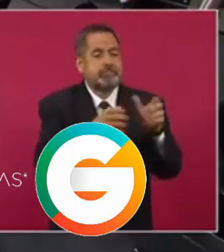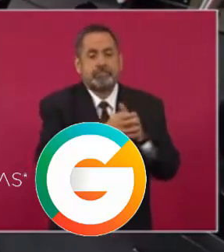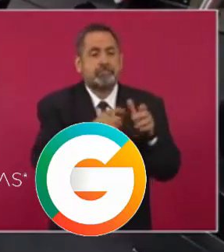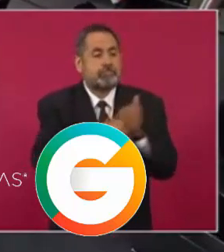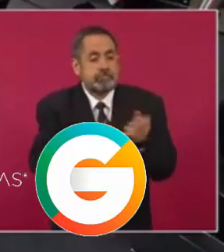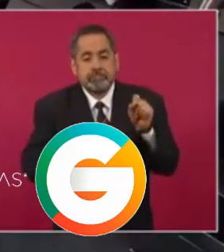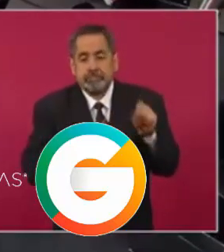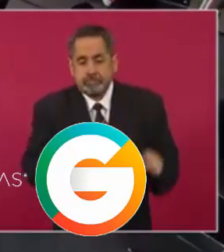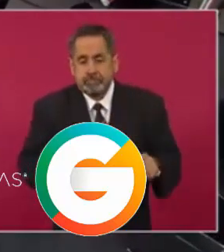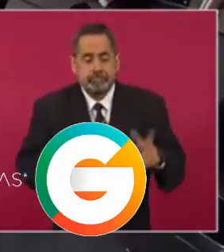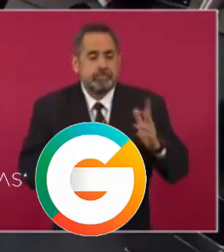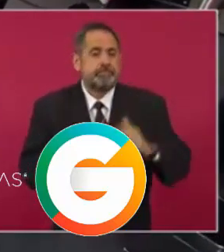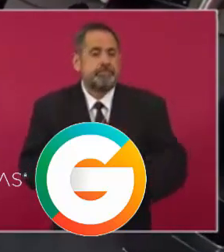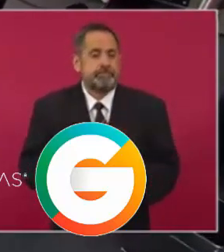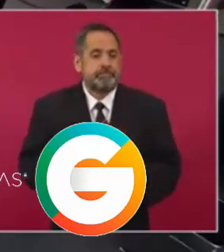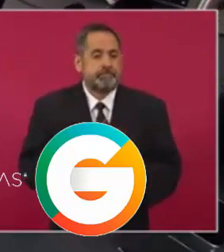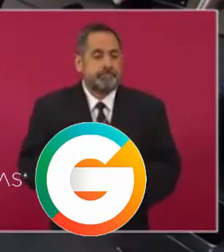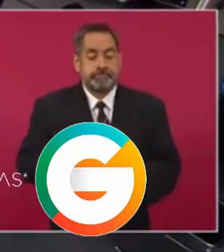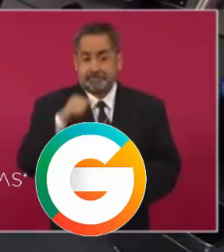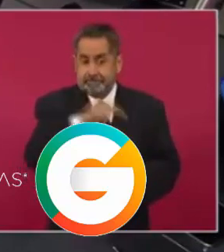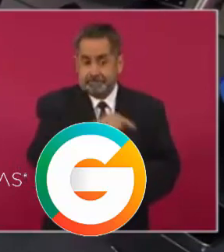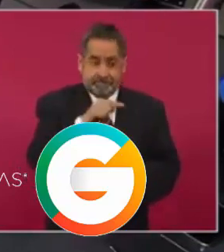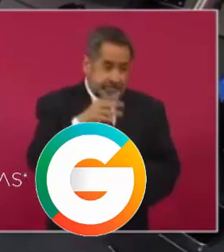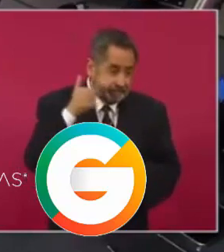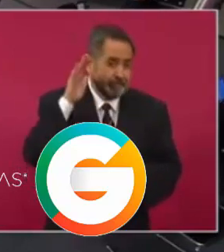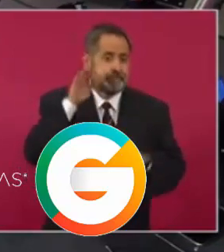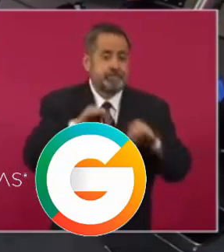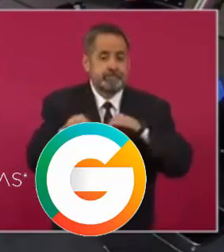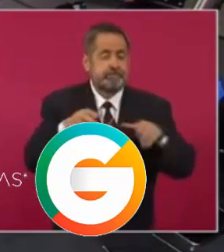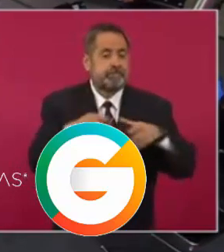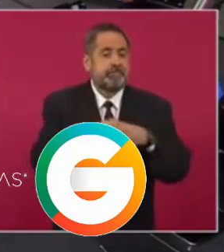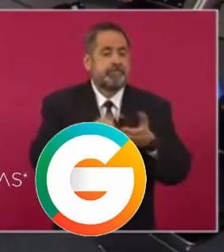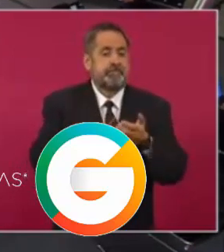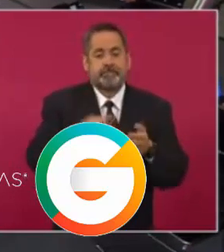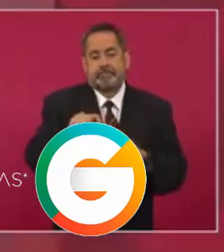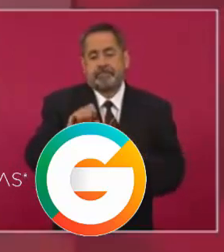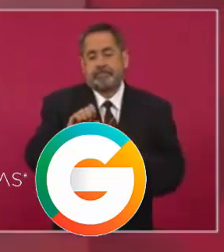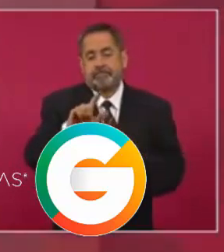cuando trabajaba en Televisa y